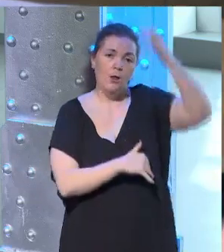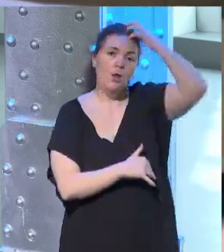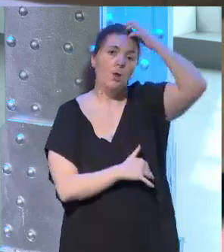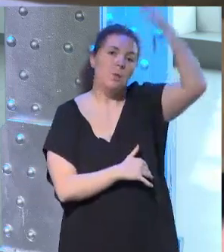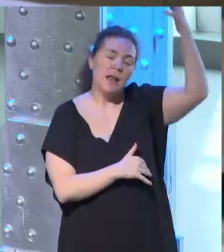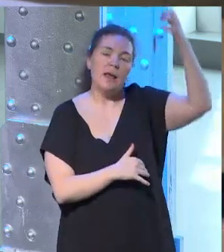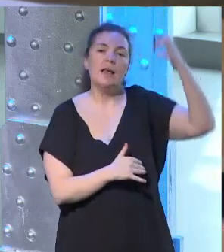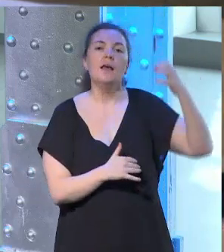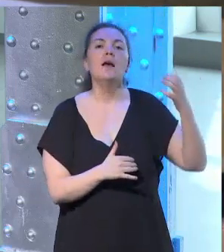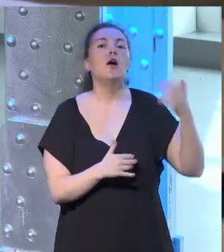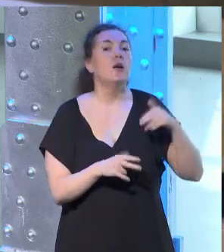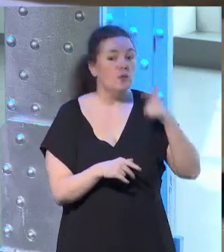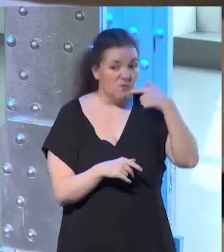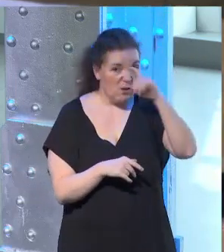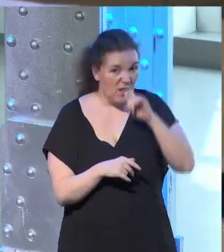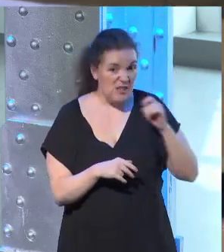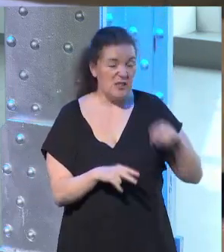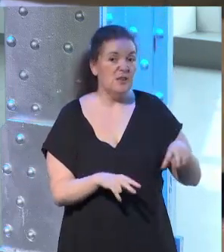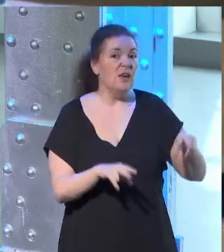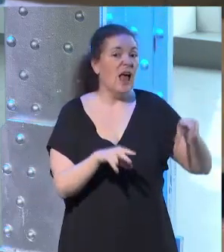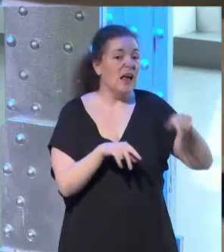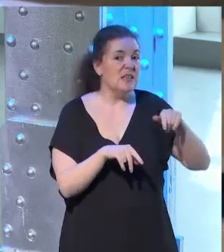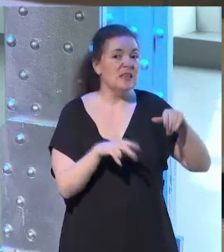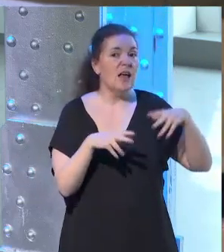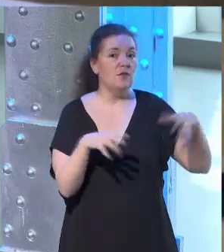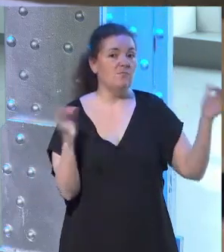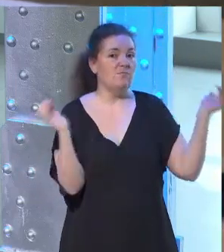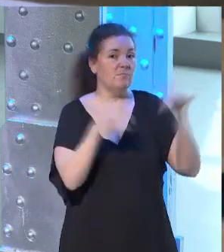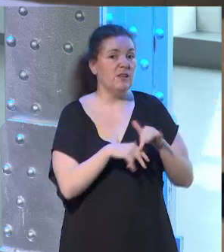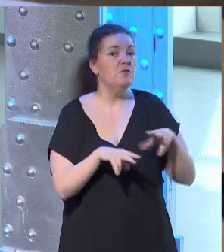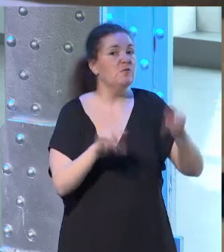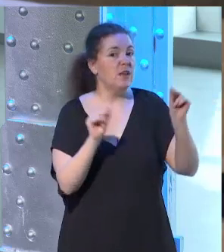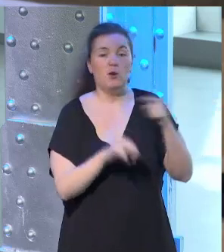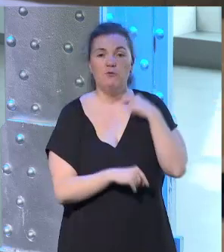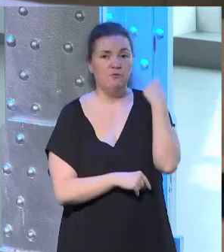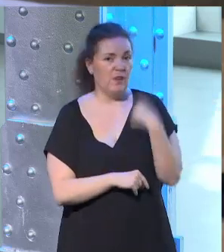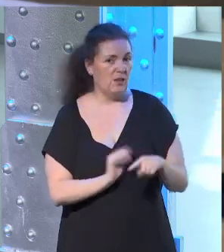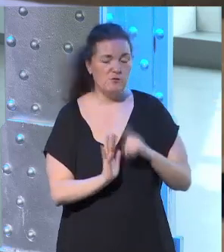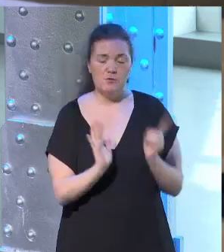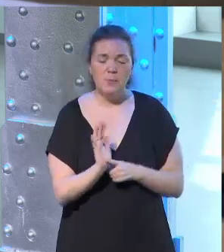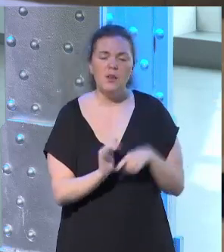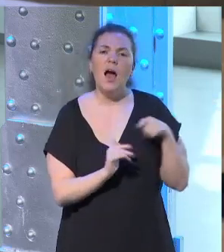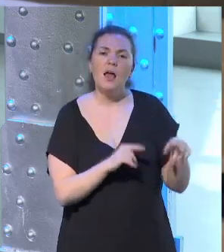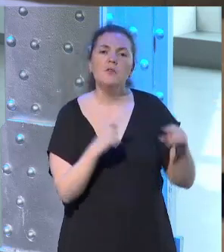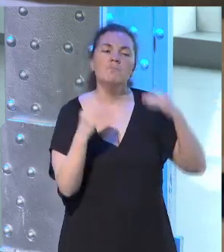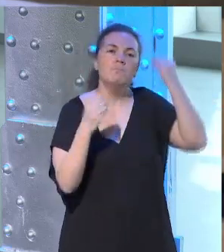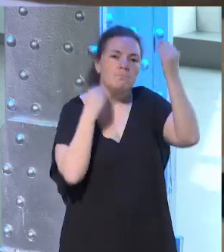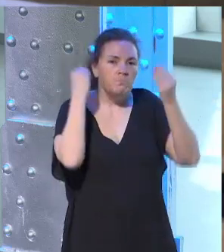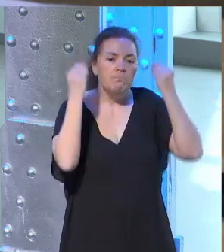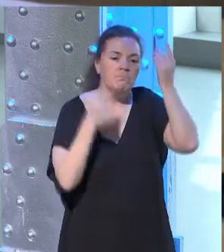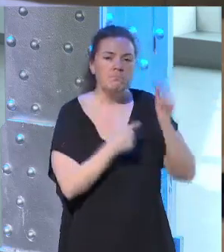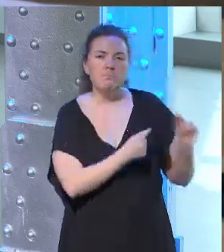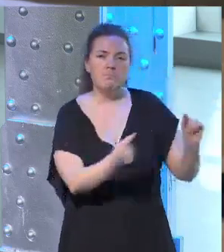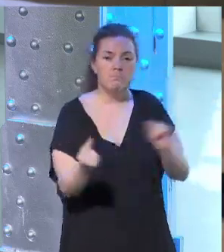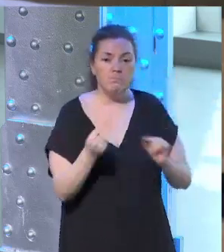recordáis que terminó con un rotundo fracaso. Pues allí reflexionábamos sobre el hecho de que los que estaban